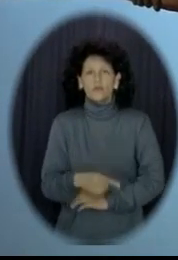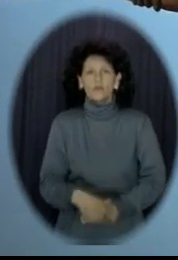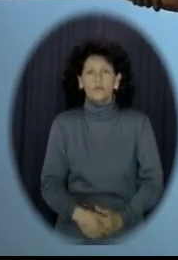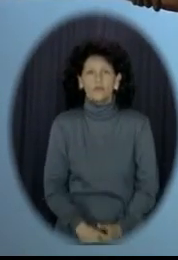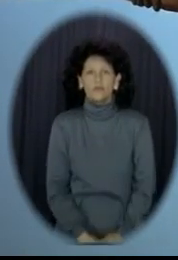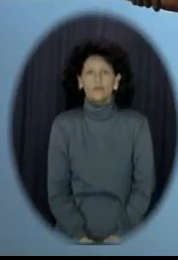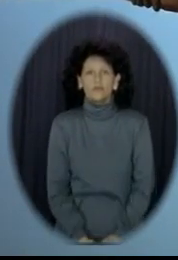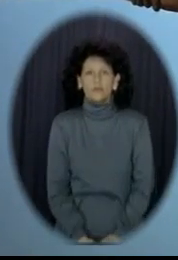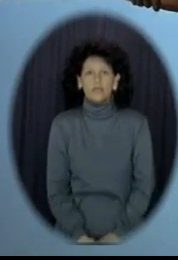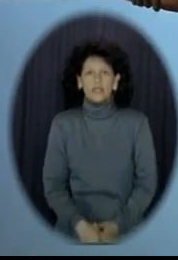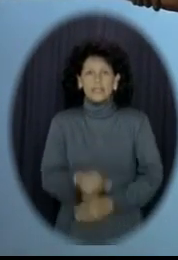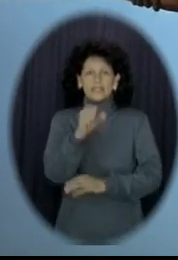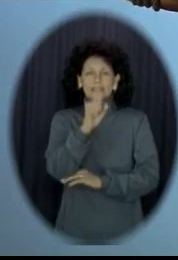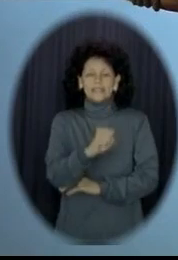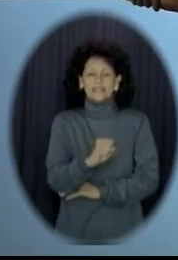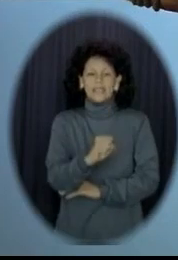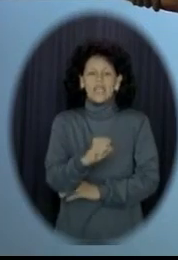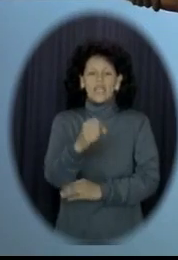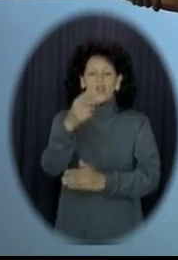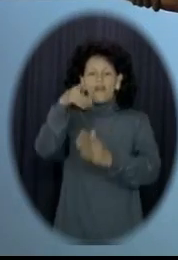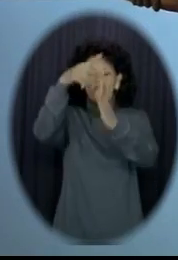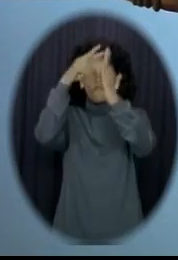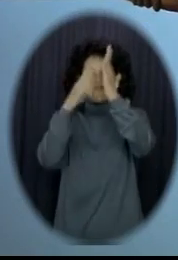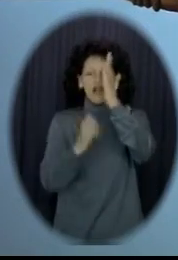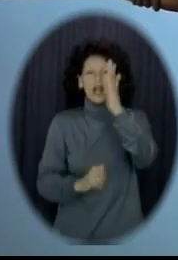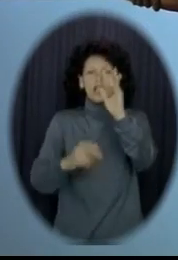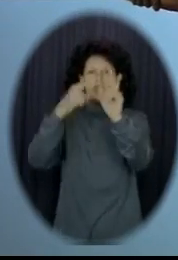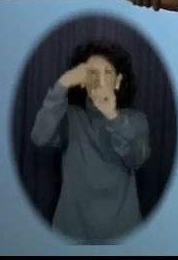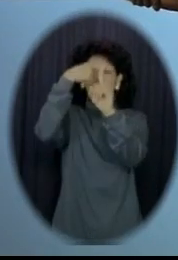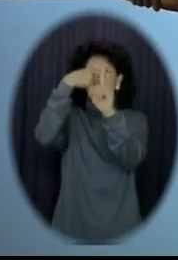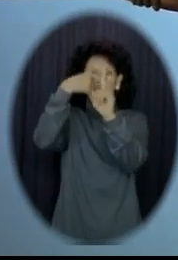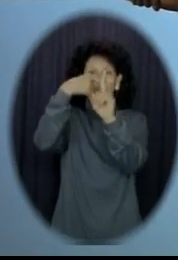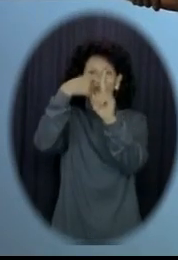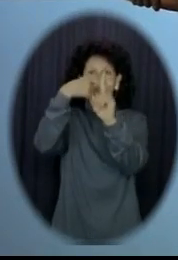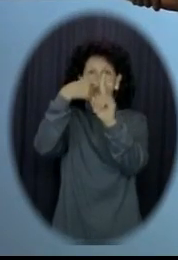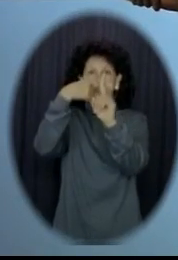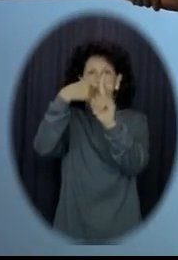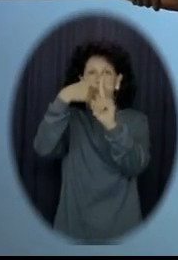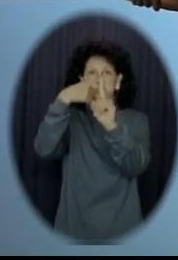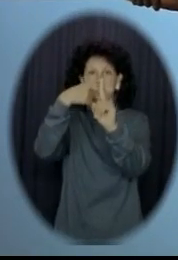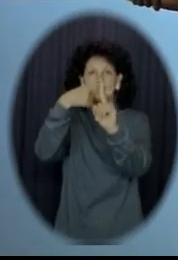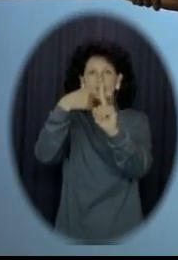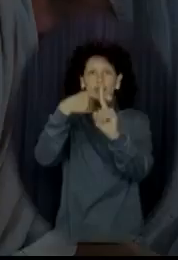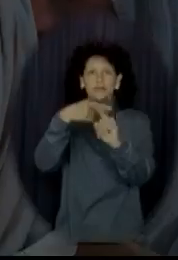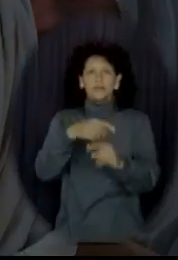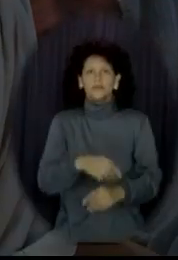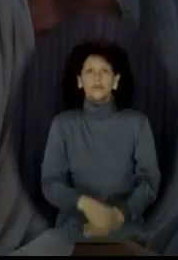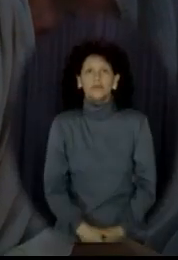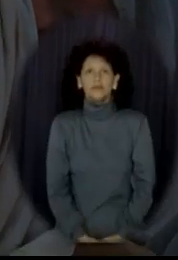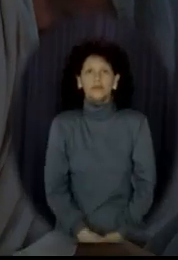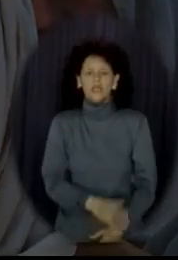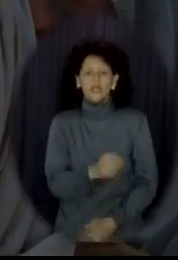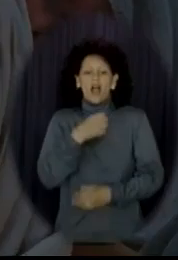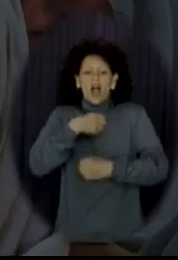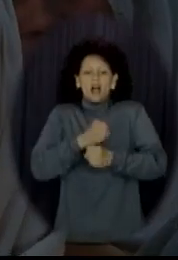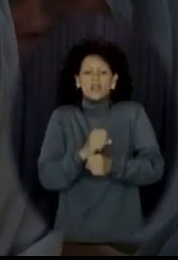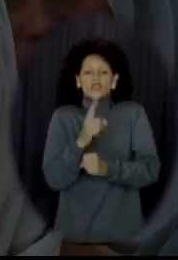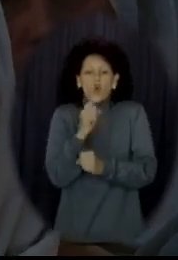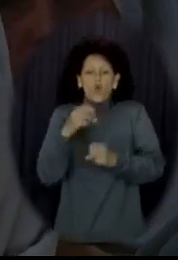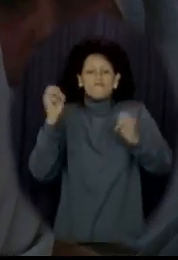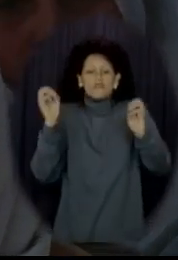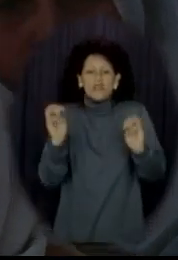¡Sí! ¡Sálvate si eres el Mesías! ¡Bájate de esa cruz! ¡Haz uno de